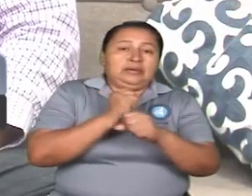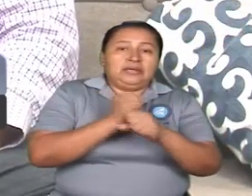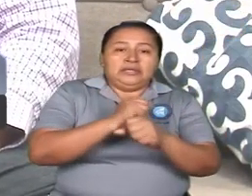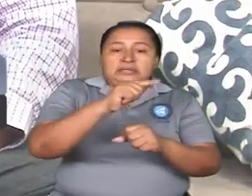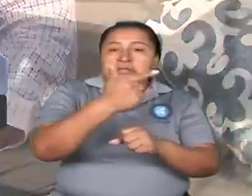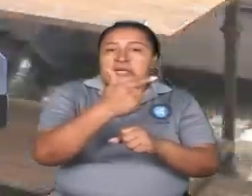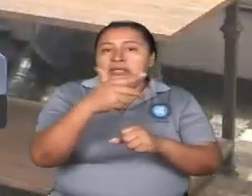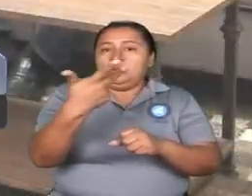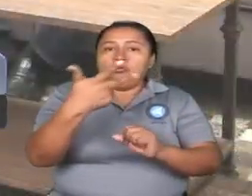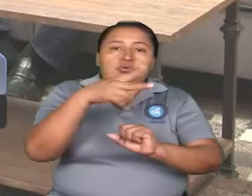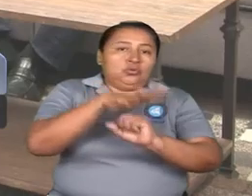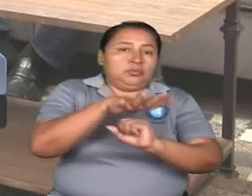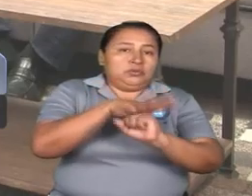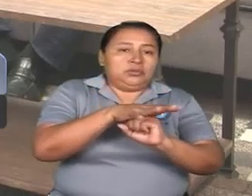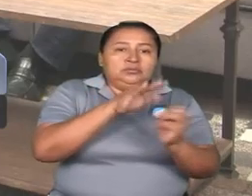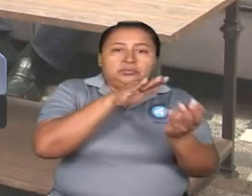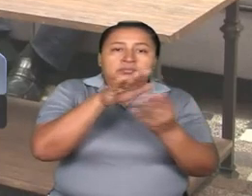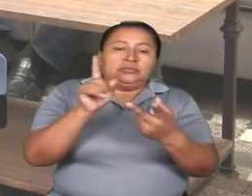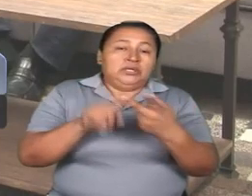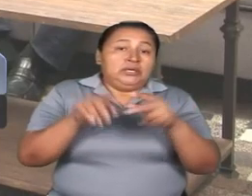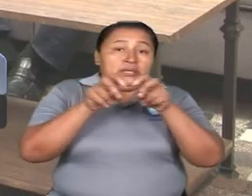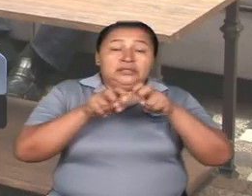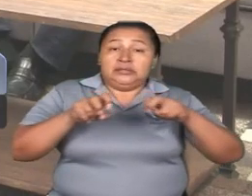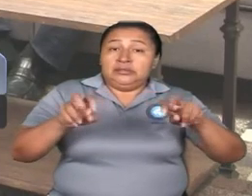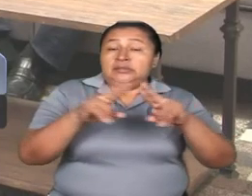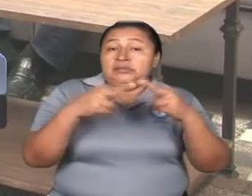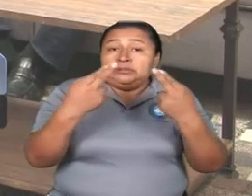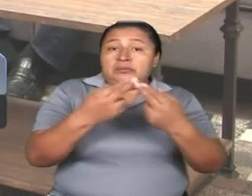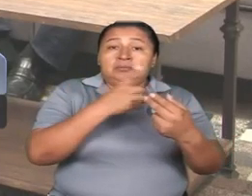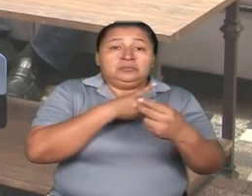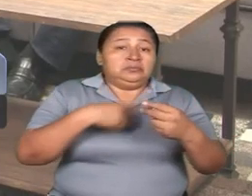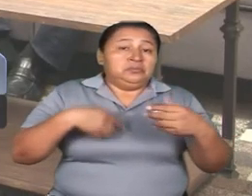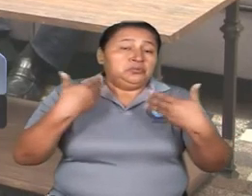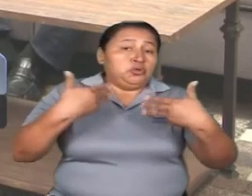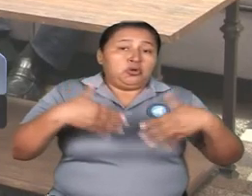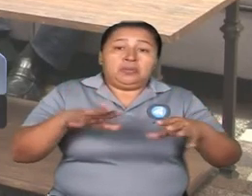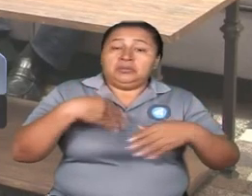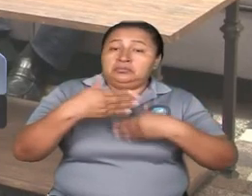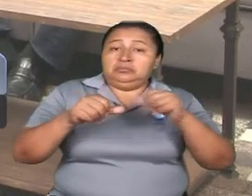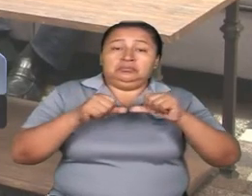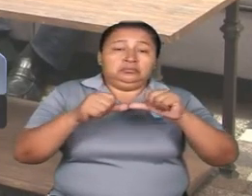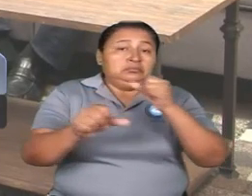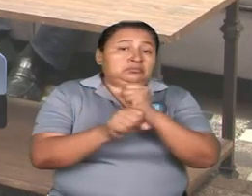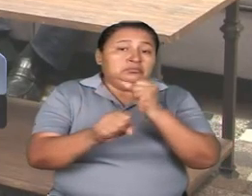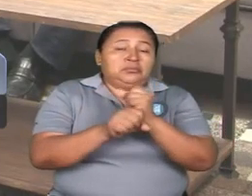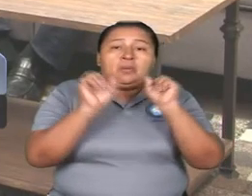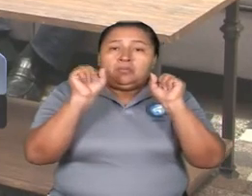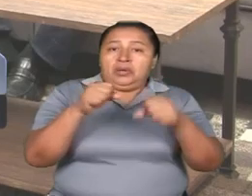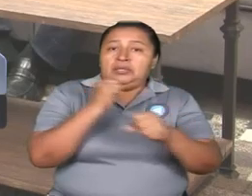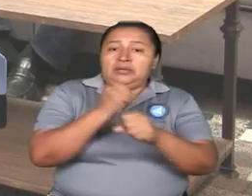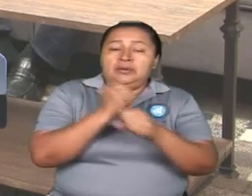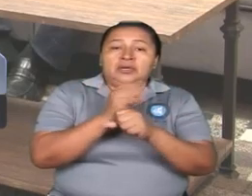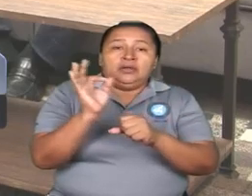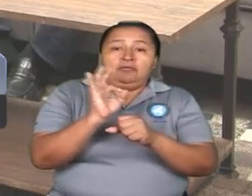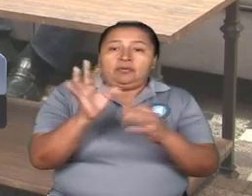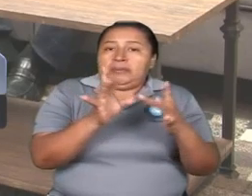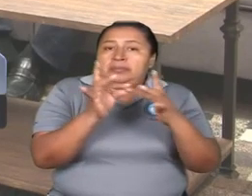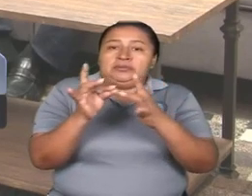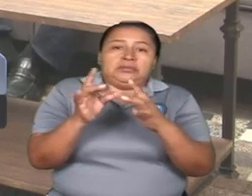comisiones, el plenario puede sesionar de forma normal y puede funcionar de forma